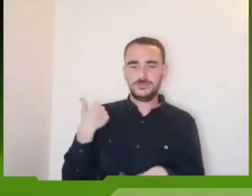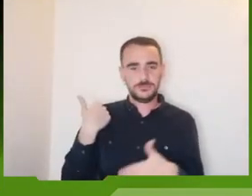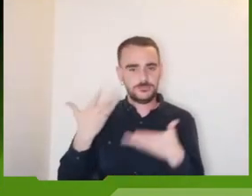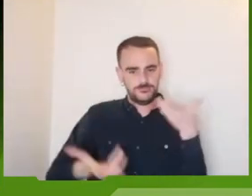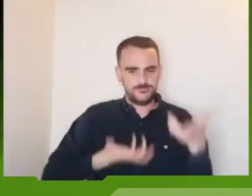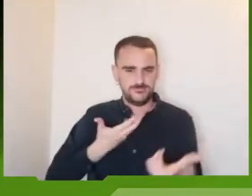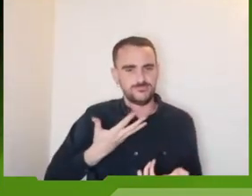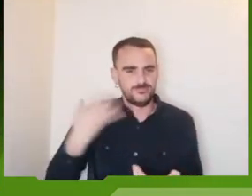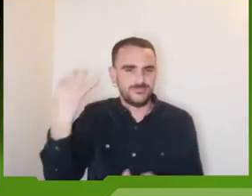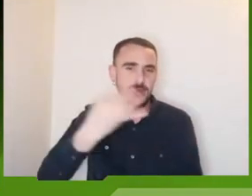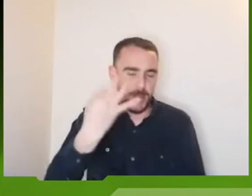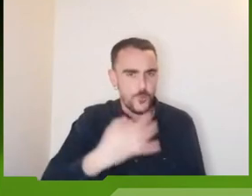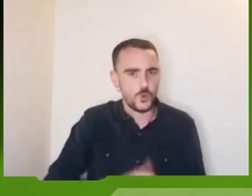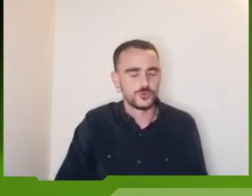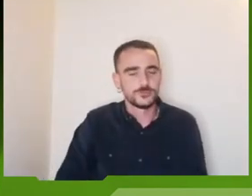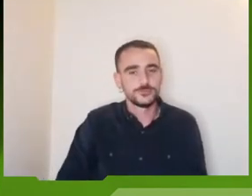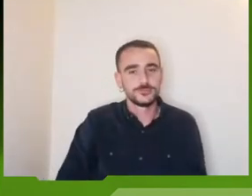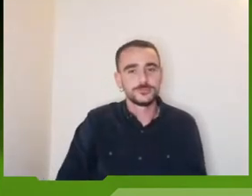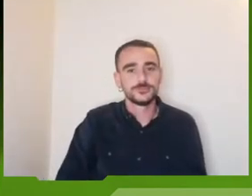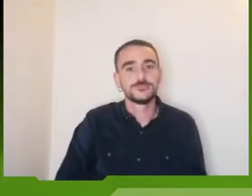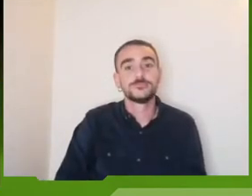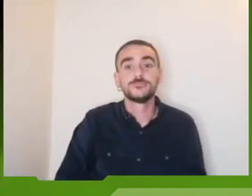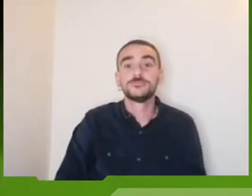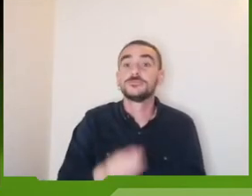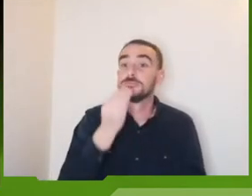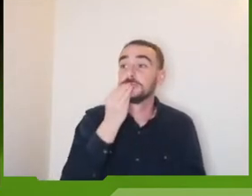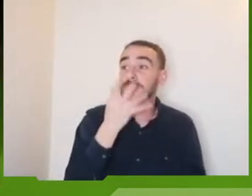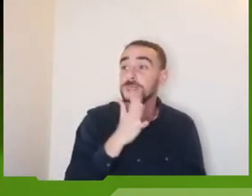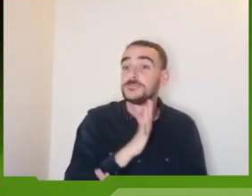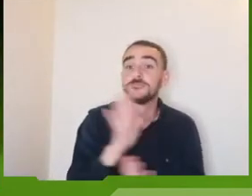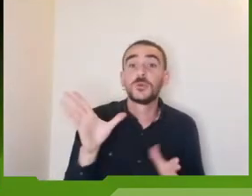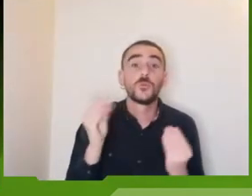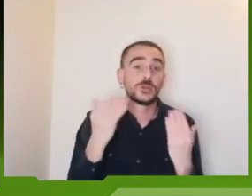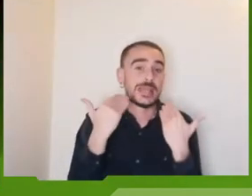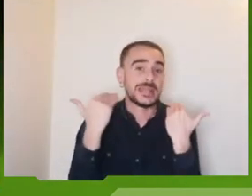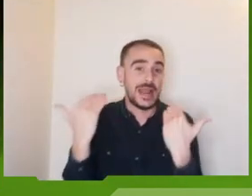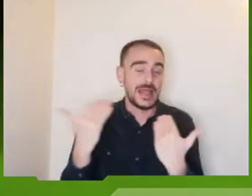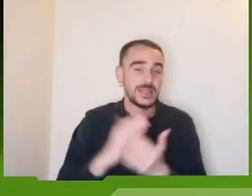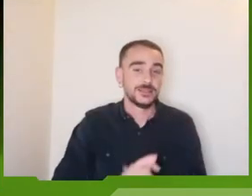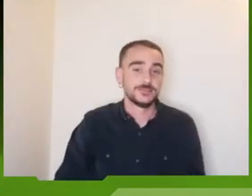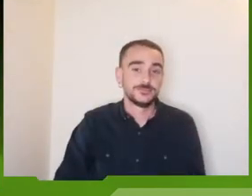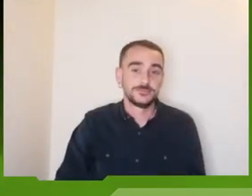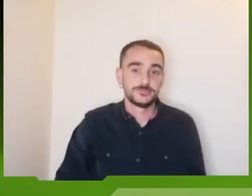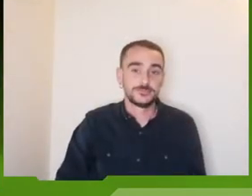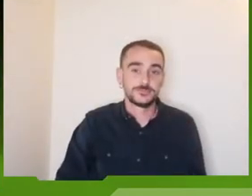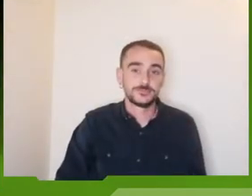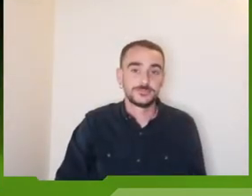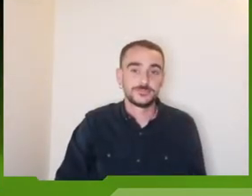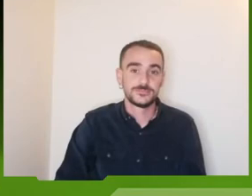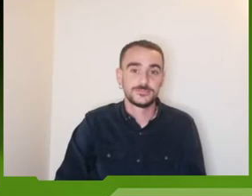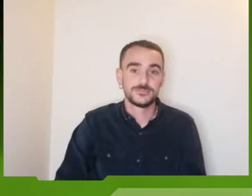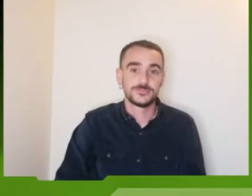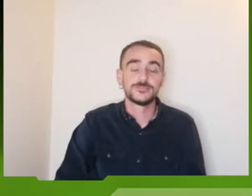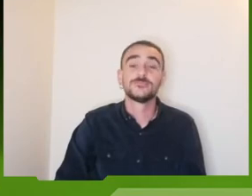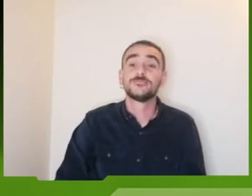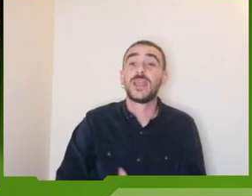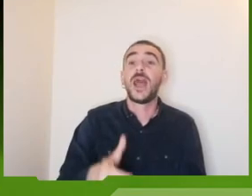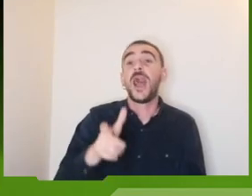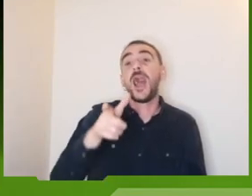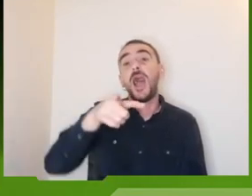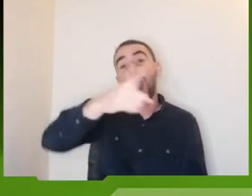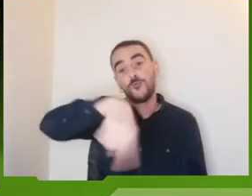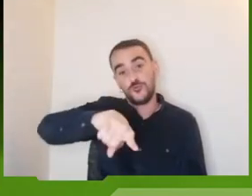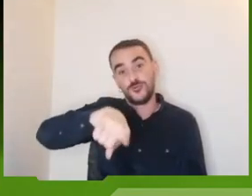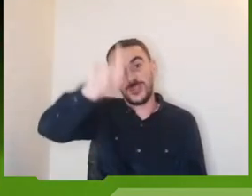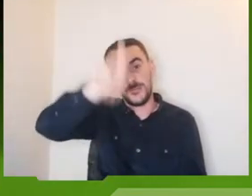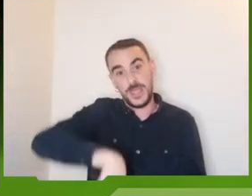Muy bien, de nada. Y muchas gracias a vosotras también por hablar por el